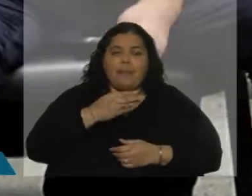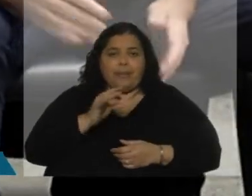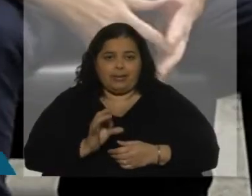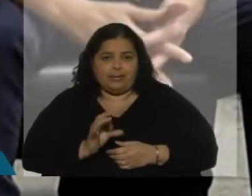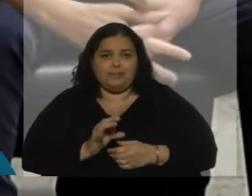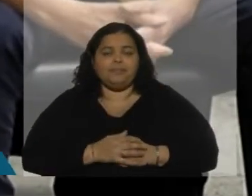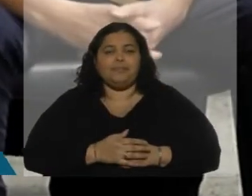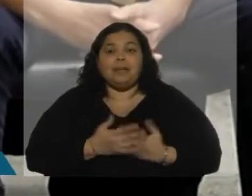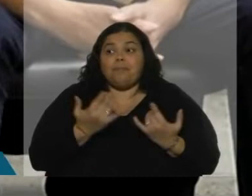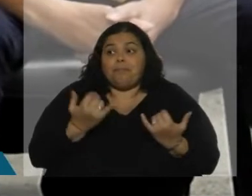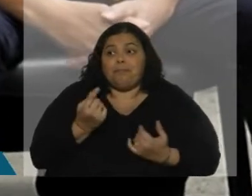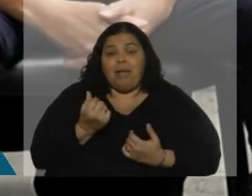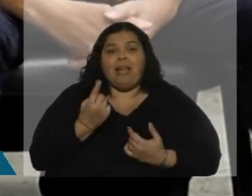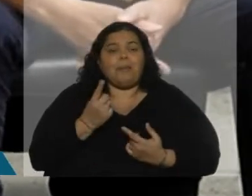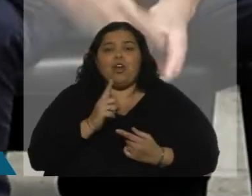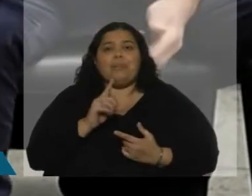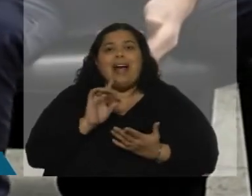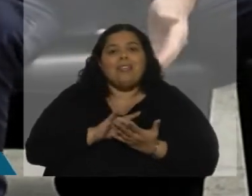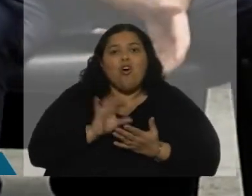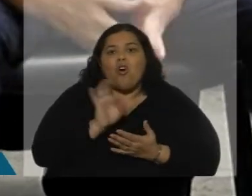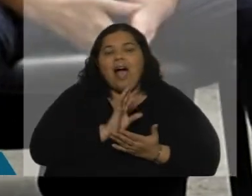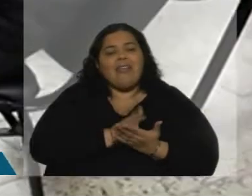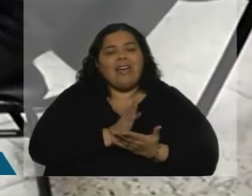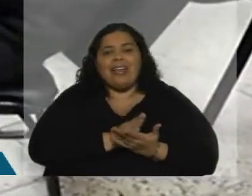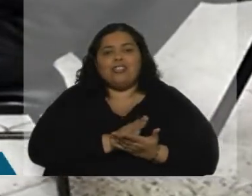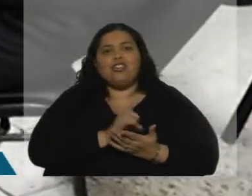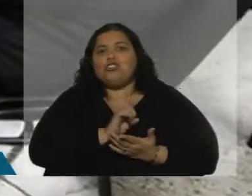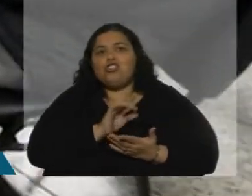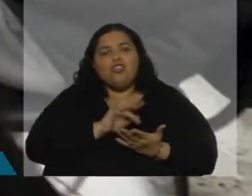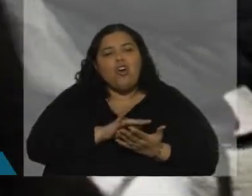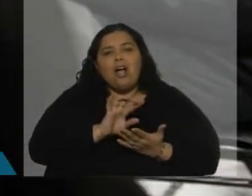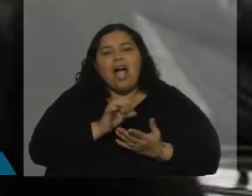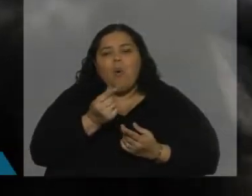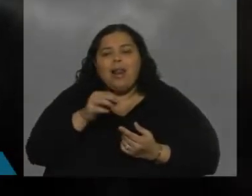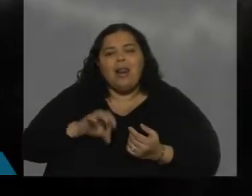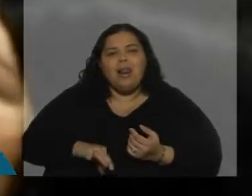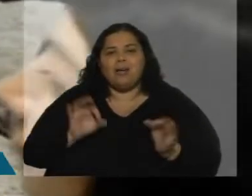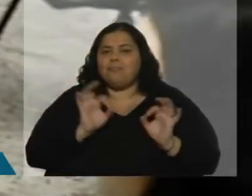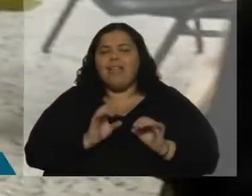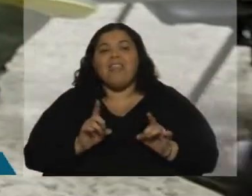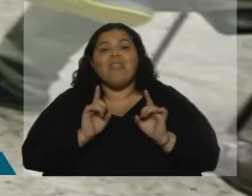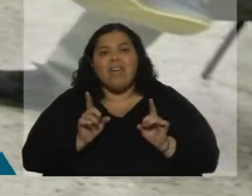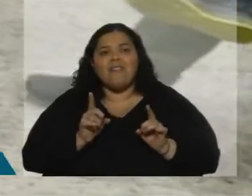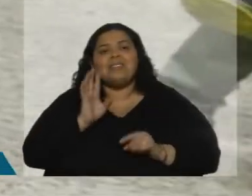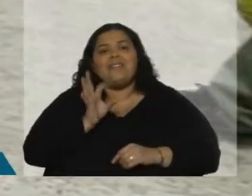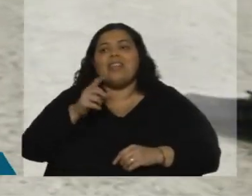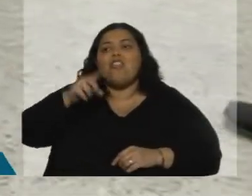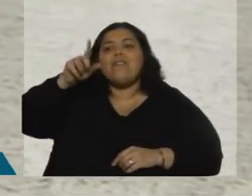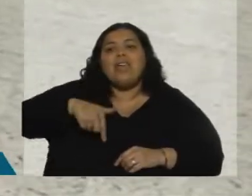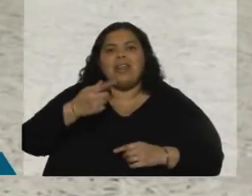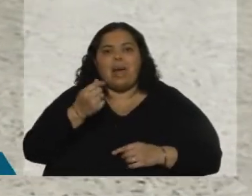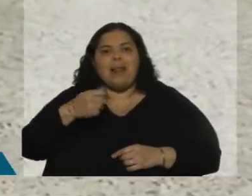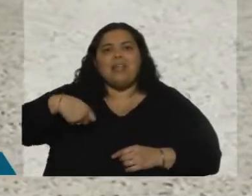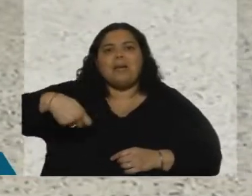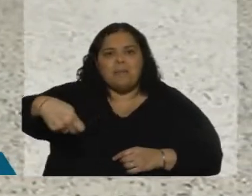sin tocar los derechos de la gente sin tocar los montos jubilatorios es cambiando la matriz de financiamiento de la seguridad